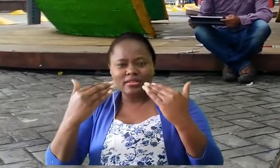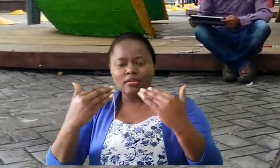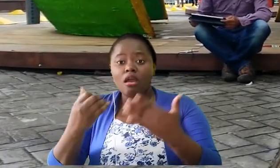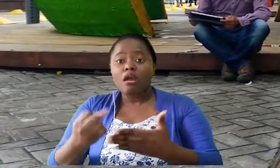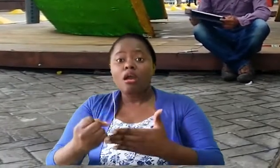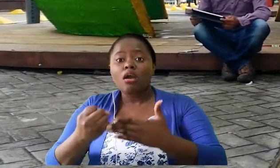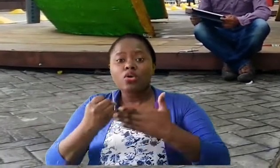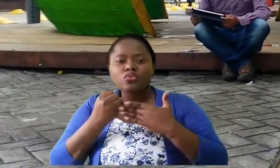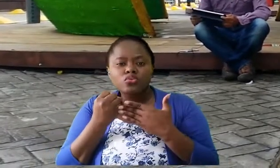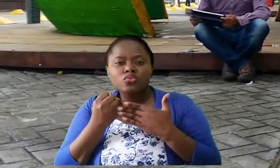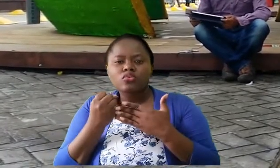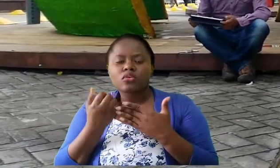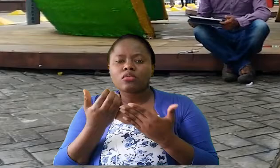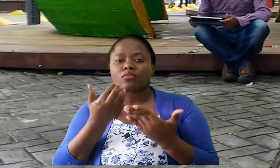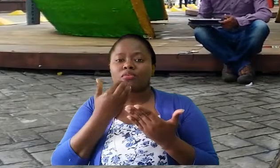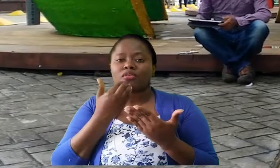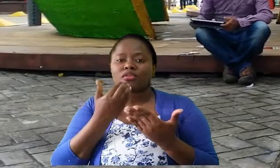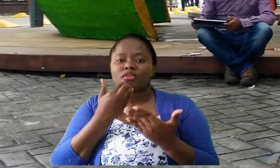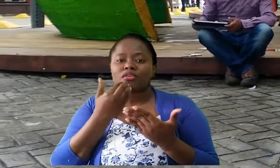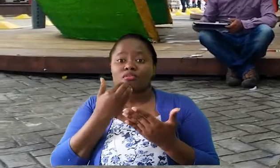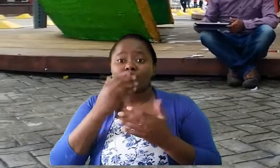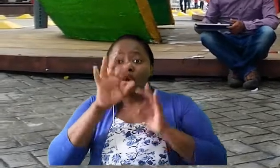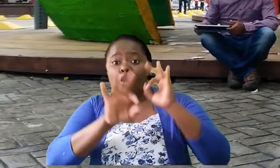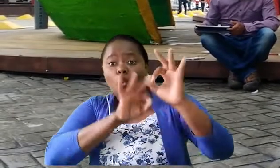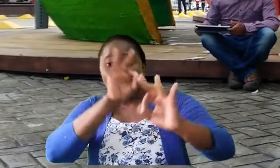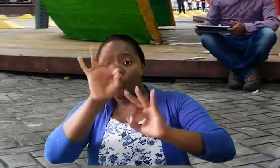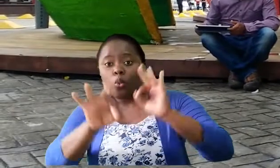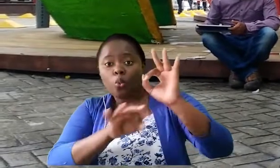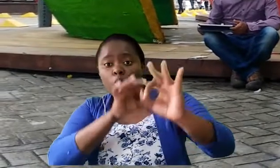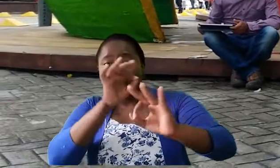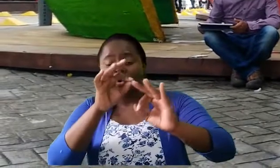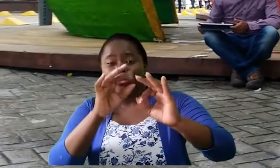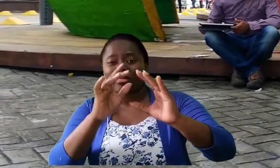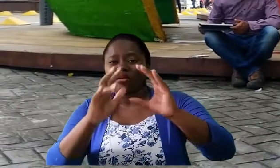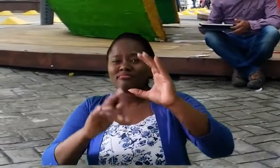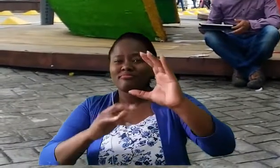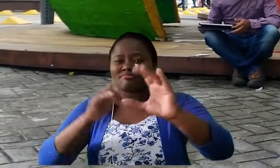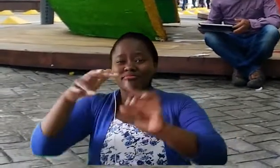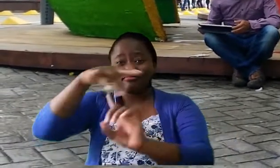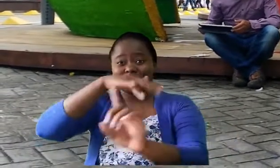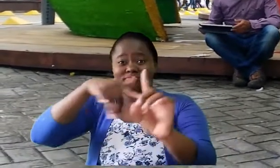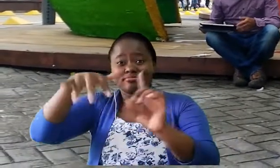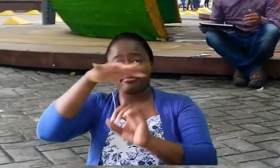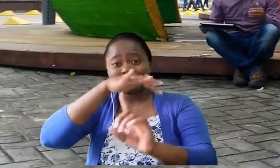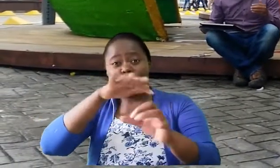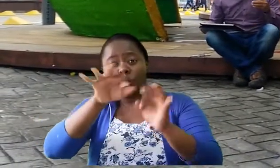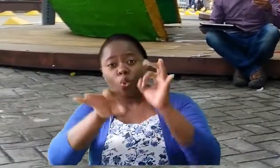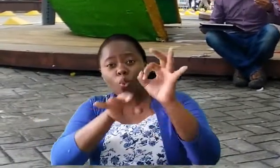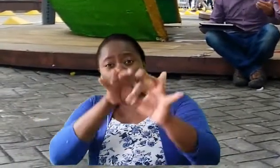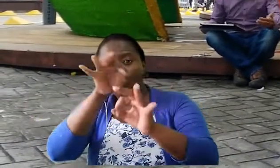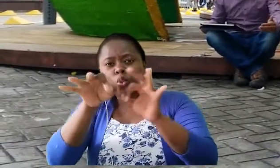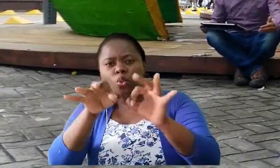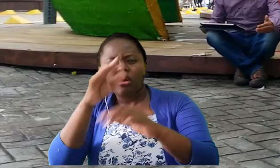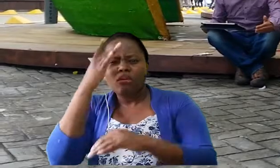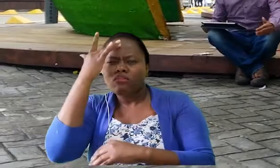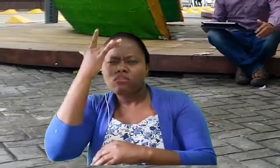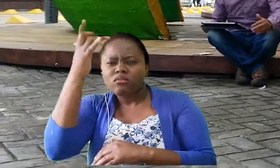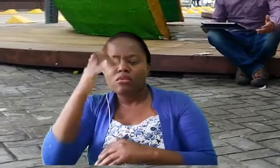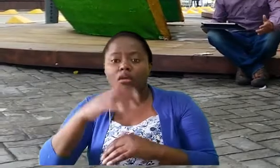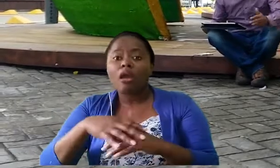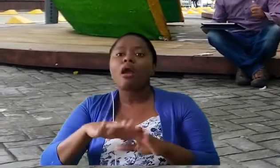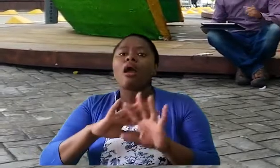del medio ambiente. ¿Por qué? Porque nos permite entender la naturaleza desde